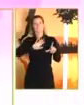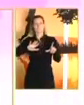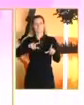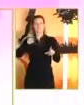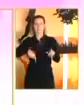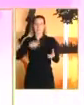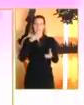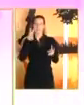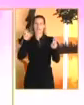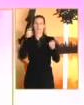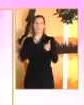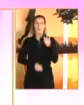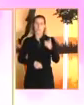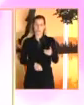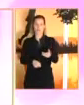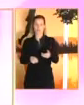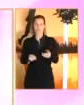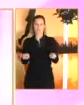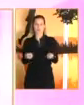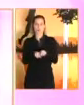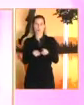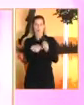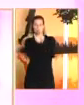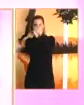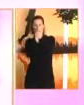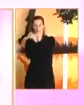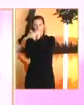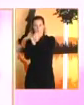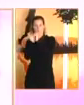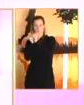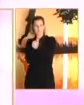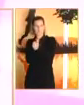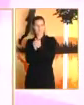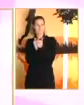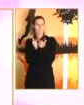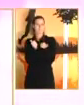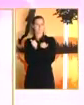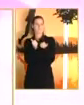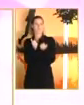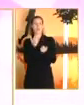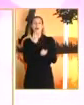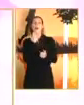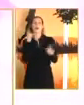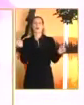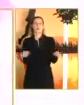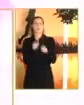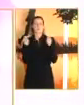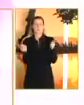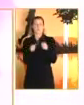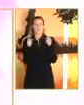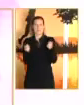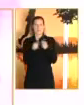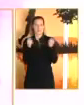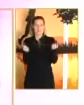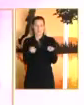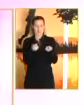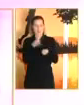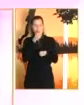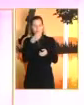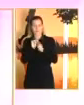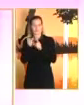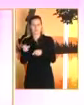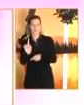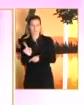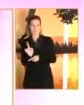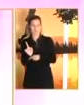las multas. Yo preferiría que me mandaran vajilla para poder romperla. Nos vamos a publicidad y seguimos en A Vivir Bien. Como sea con